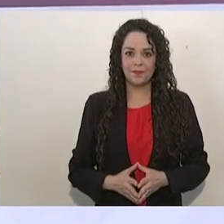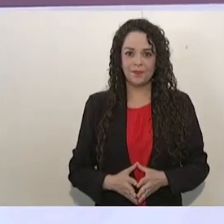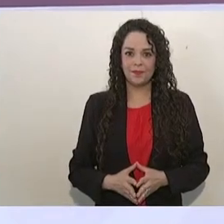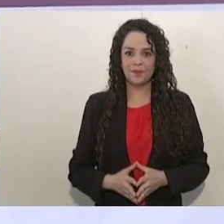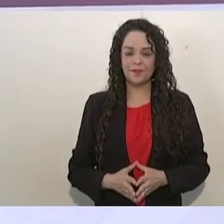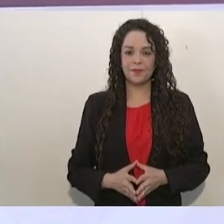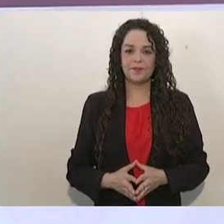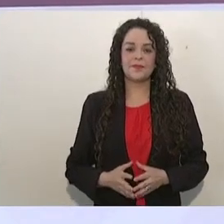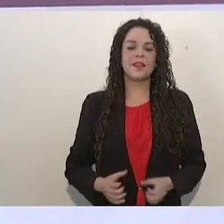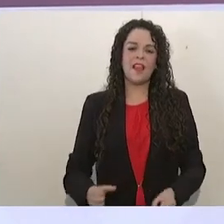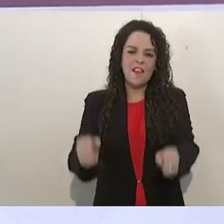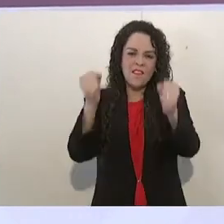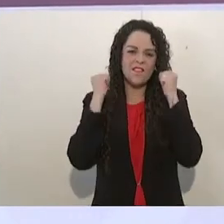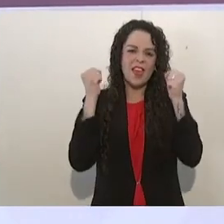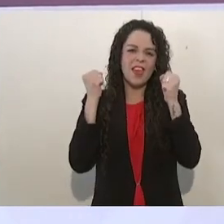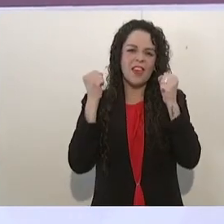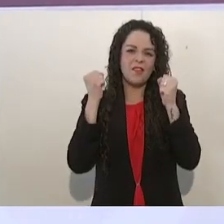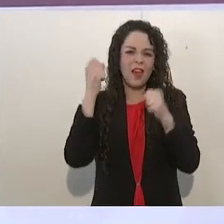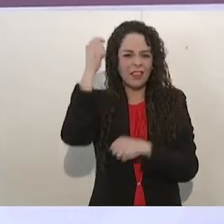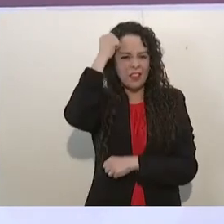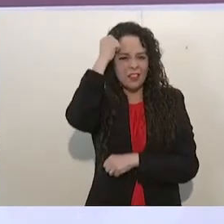¡Que viva el lago de Texcoco!